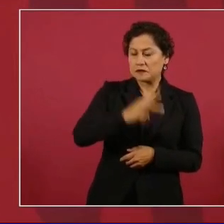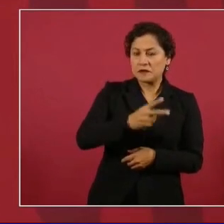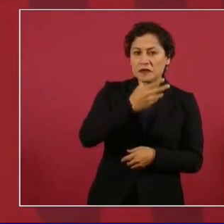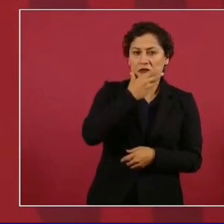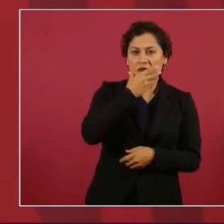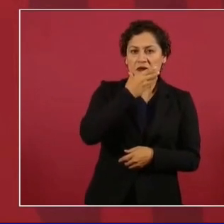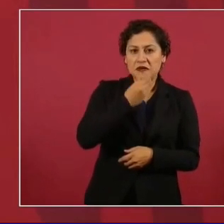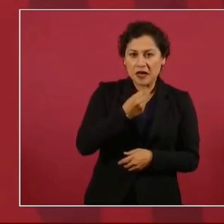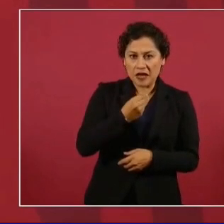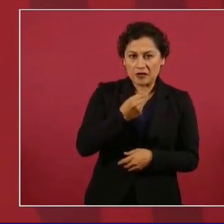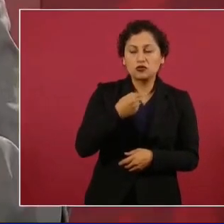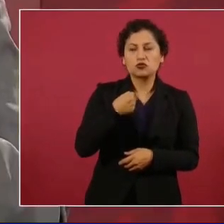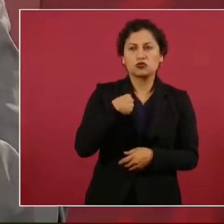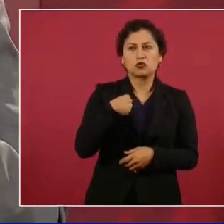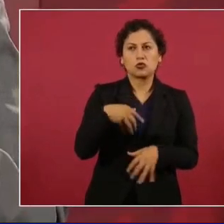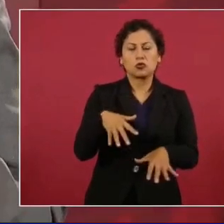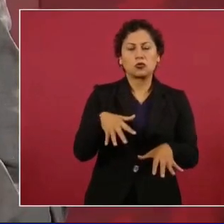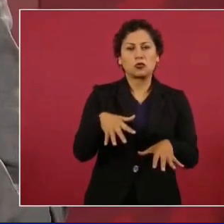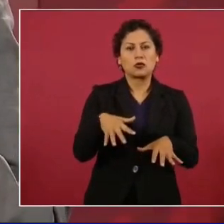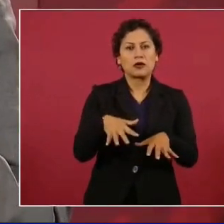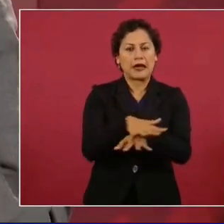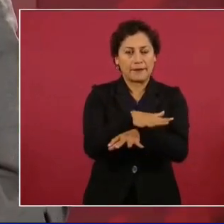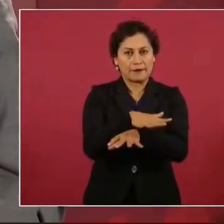la secuencia,